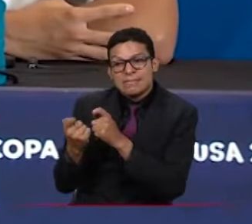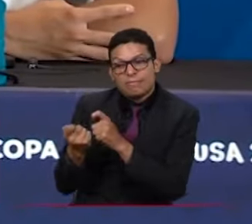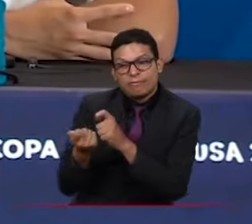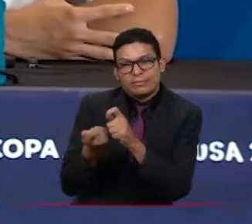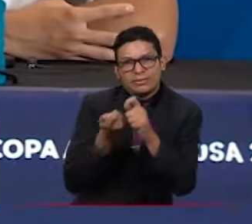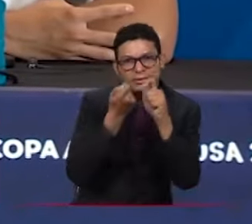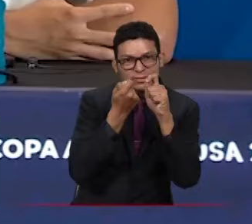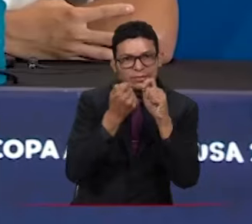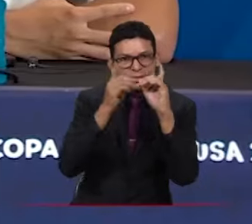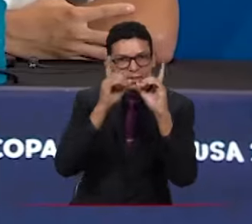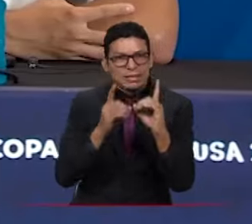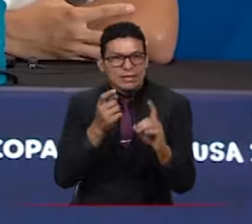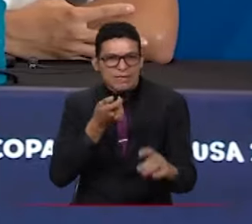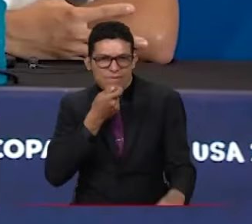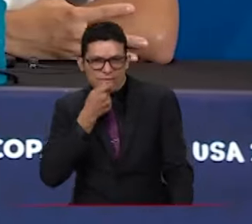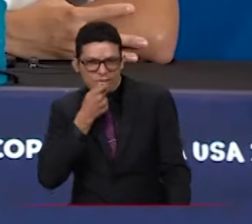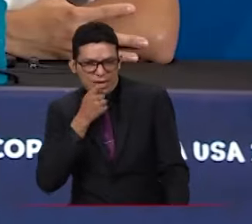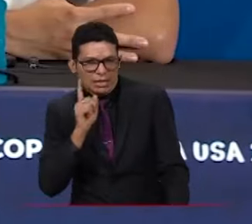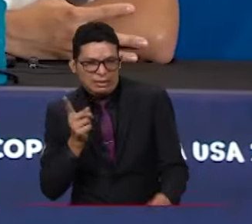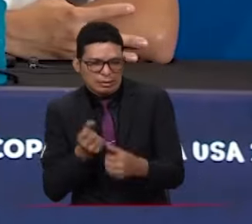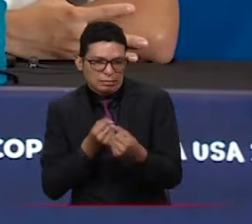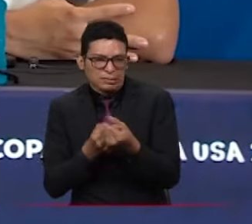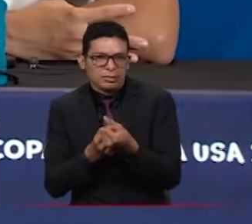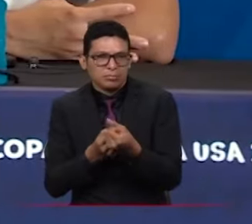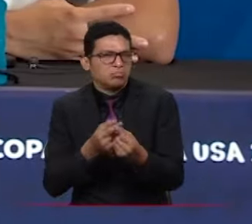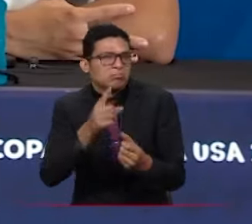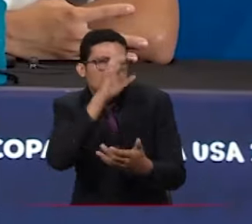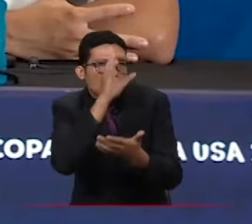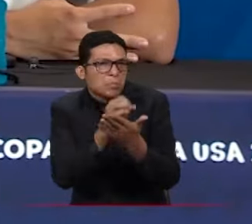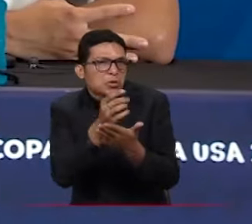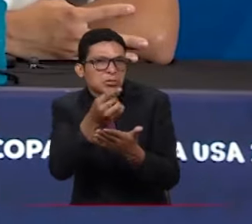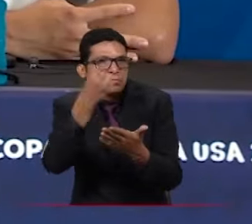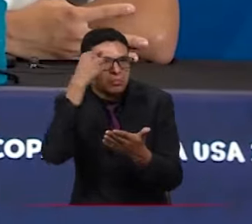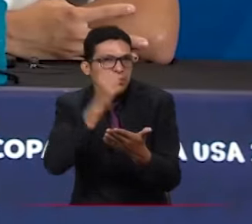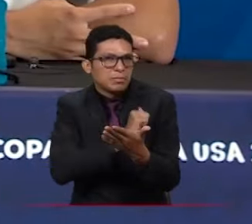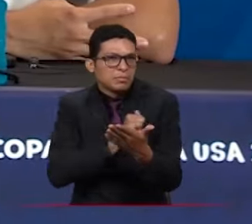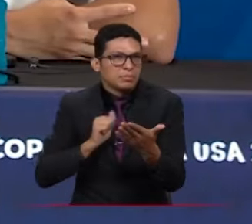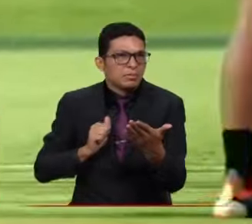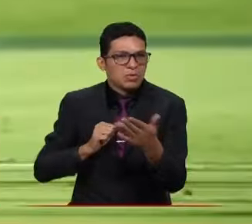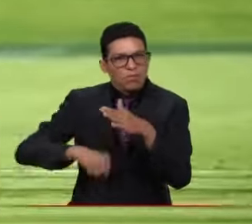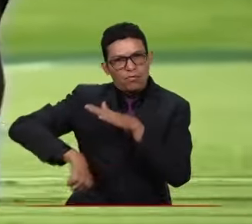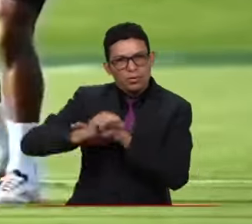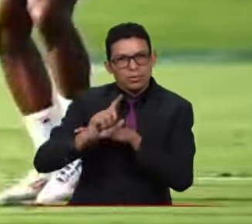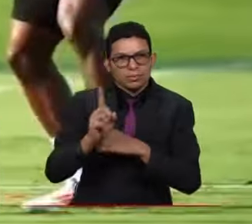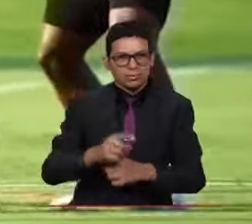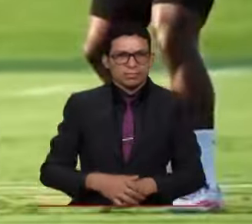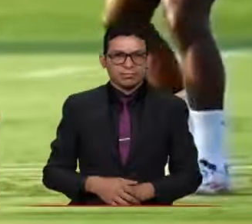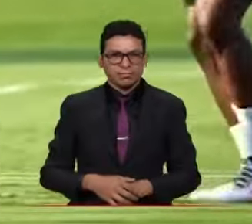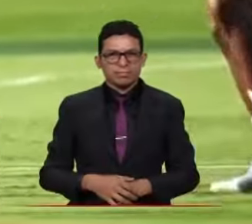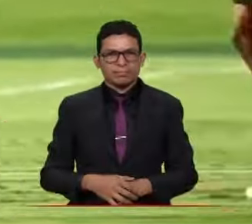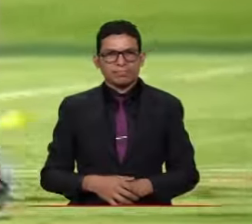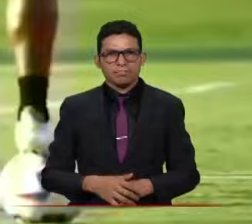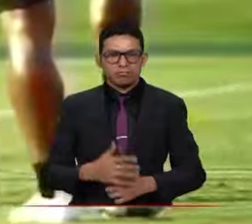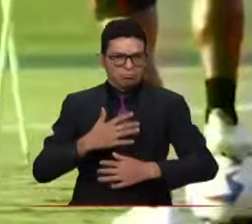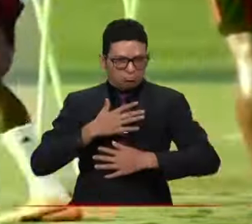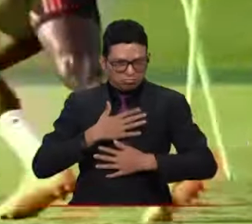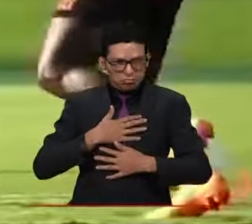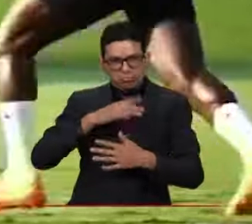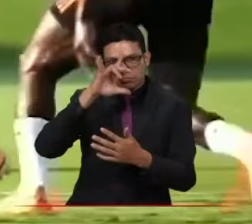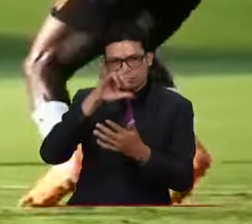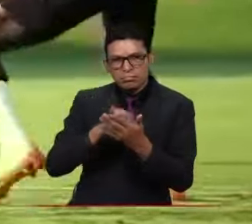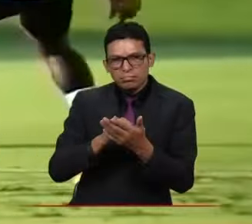complaciéndolo con decisiones arbitrales. Quisiera saber tu opinión particular o personal como hombre de fútbol. No, con respecto a eso, yo creo que